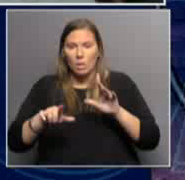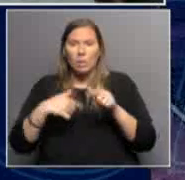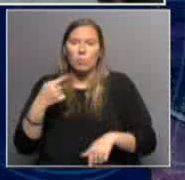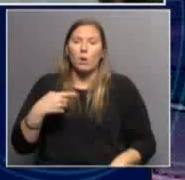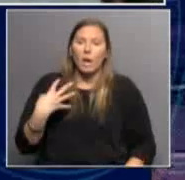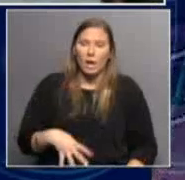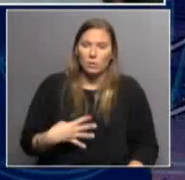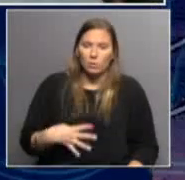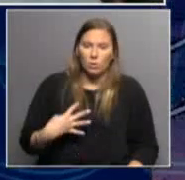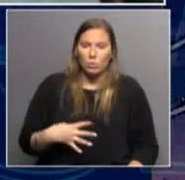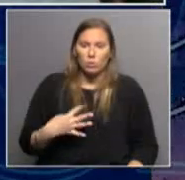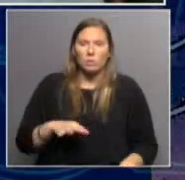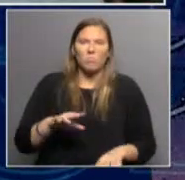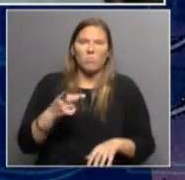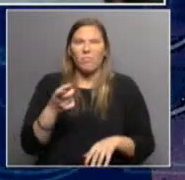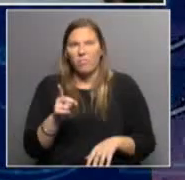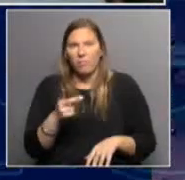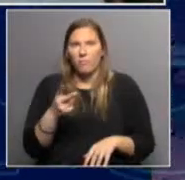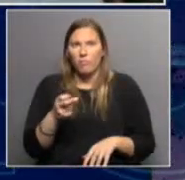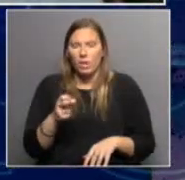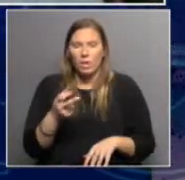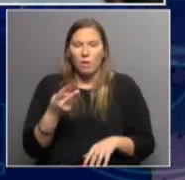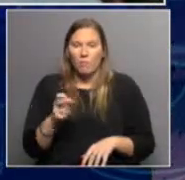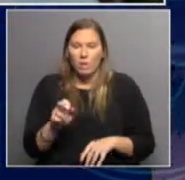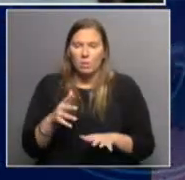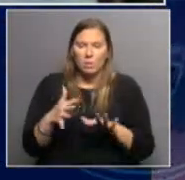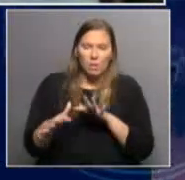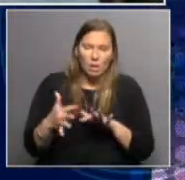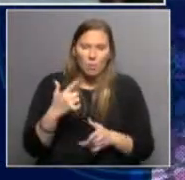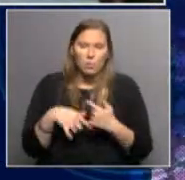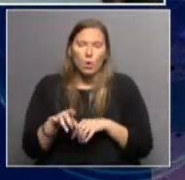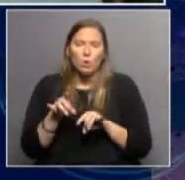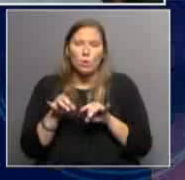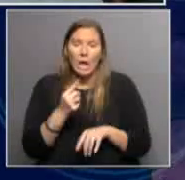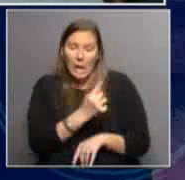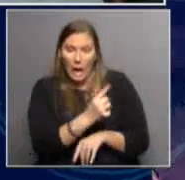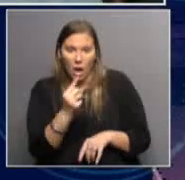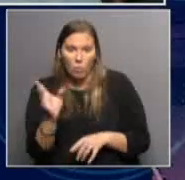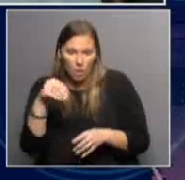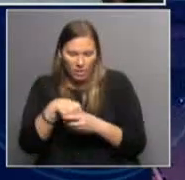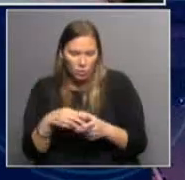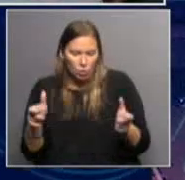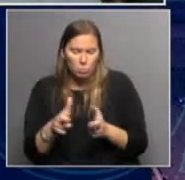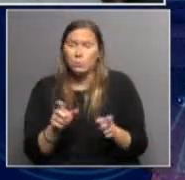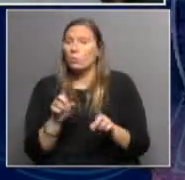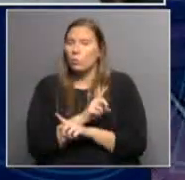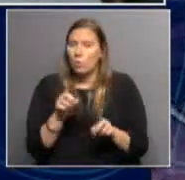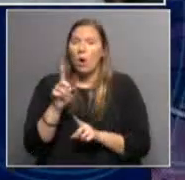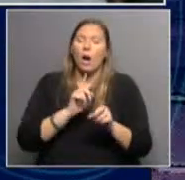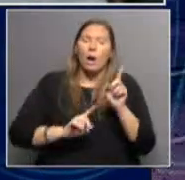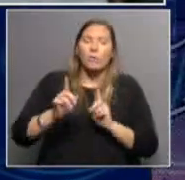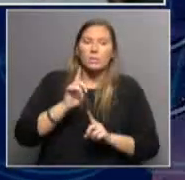14, alrededor de 20, pero no quiere decir que estemos exclusivamente cada uno de nosotros en estas comisiones, sino que muchas